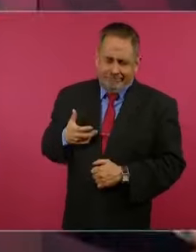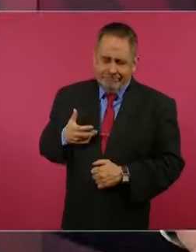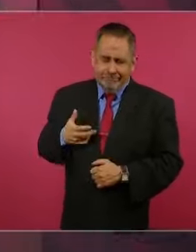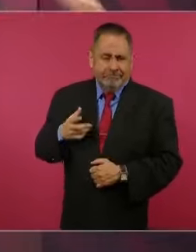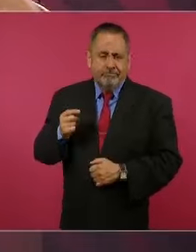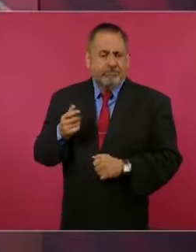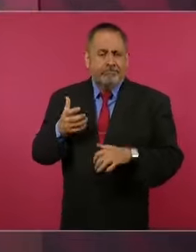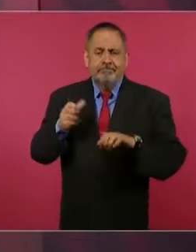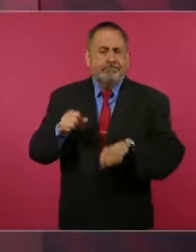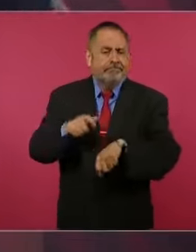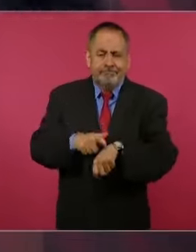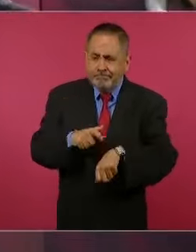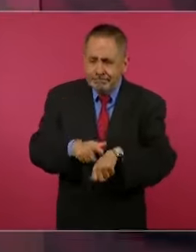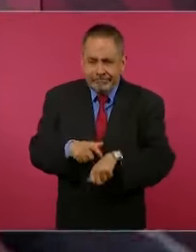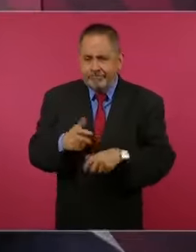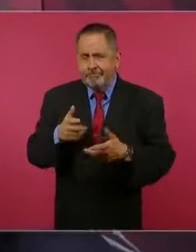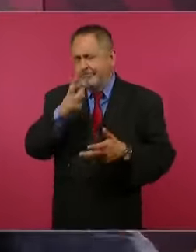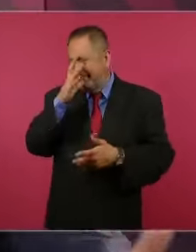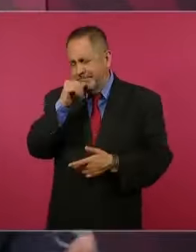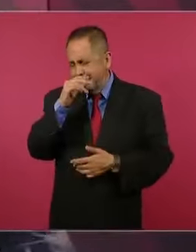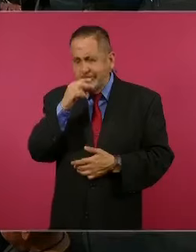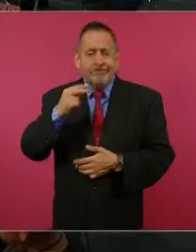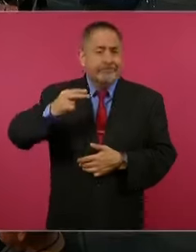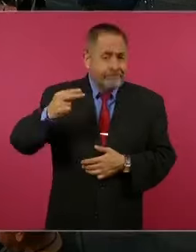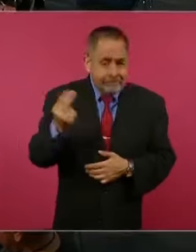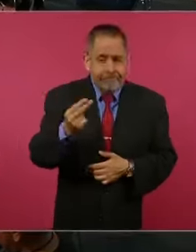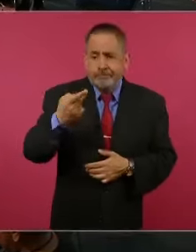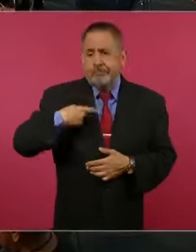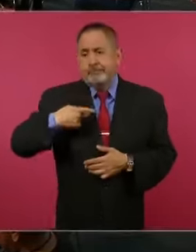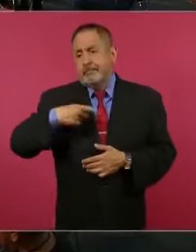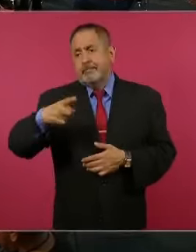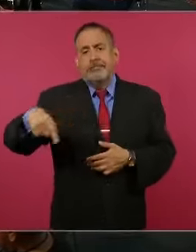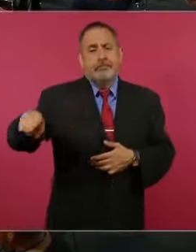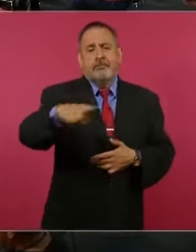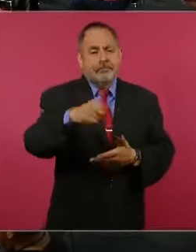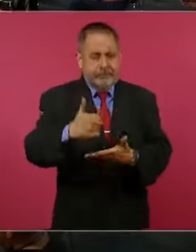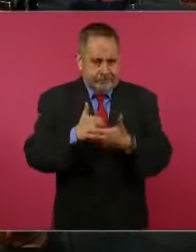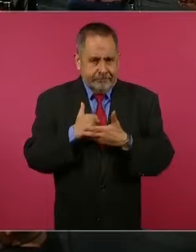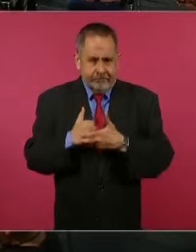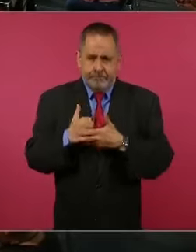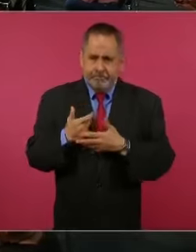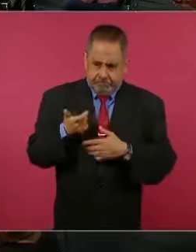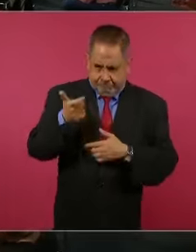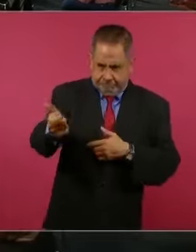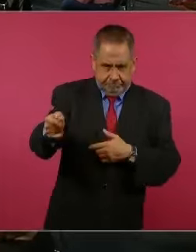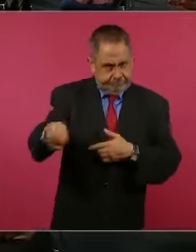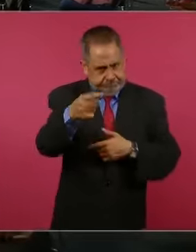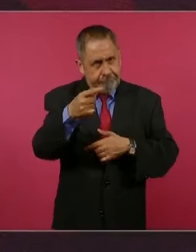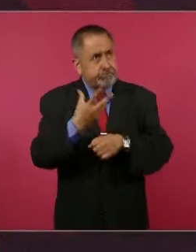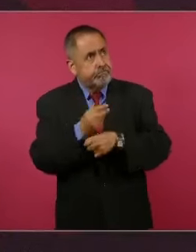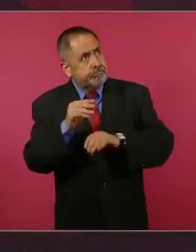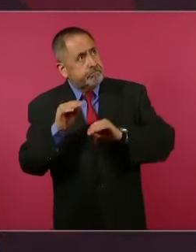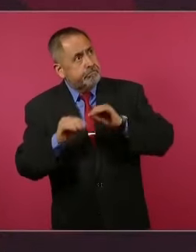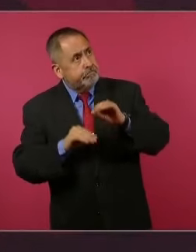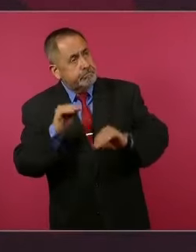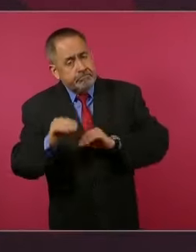nos alcanza el tiempo ni podríamos hacerlo bien